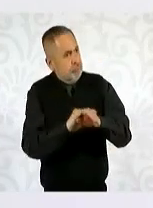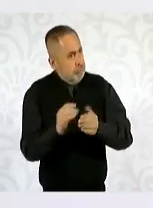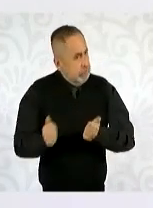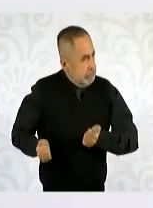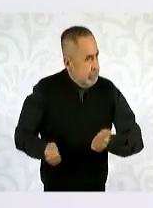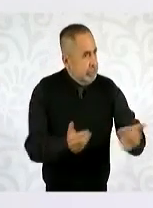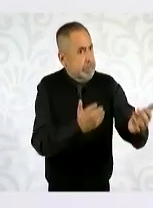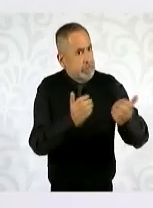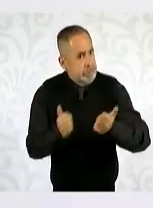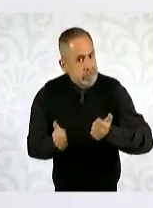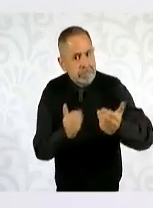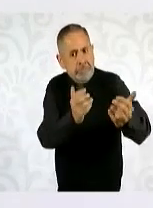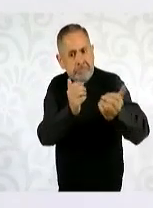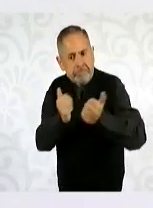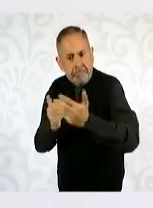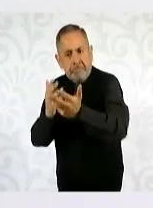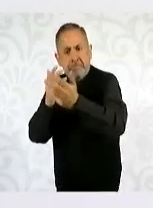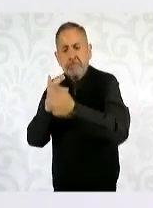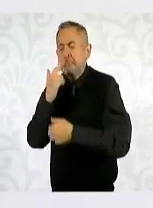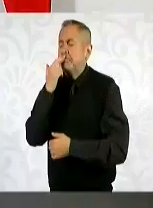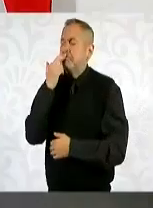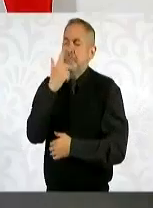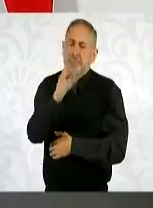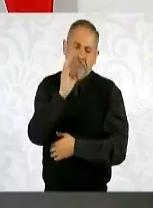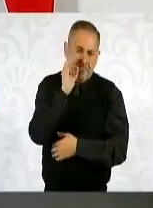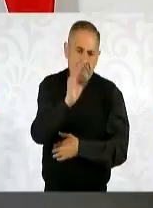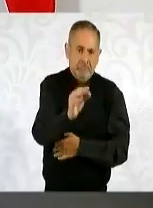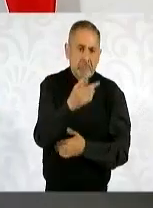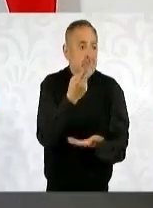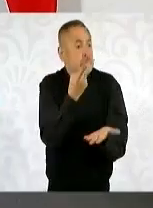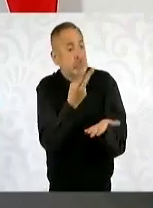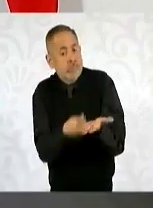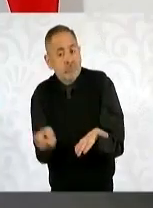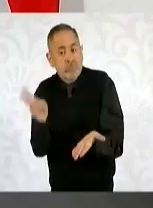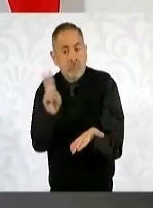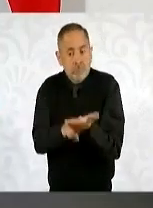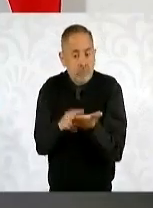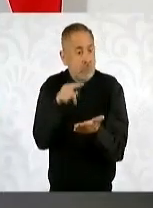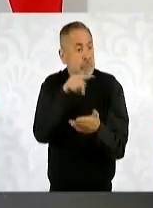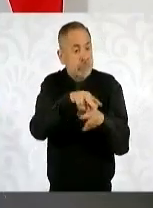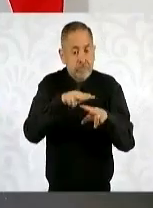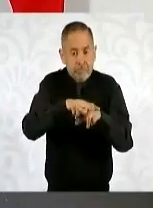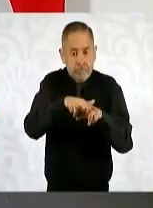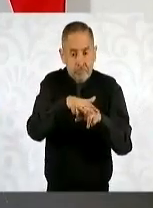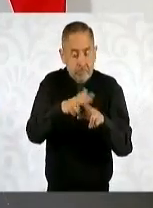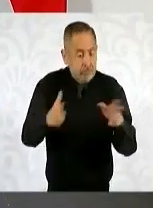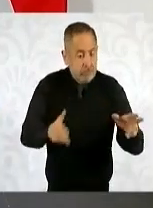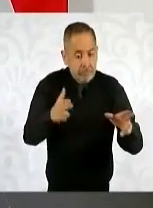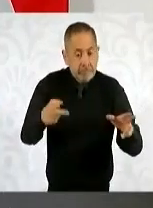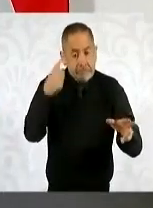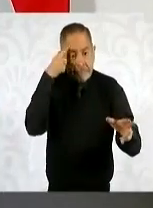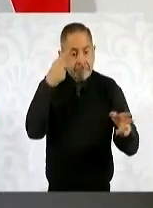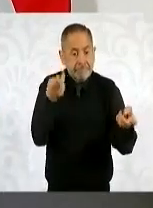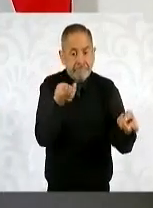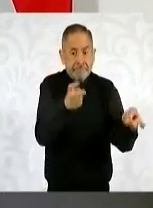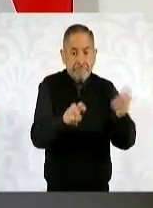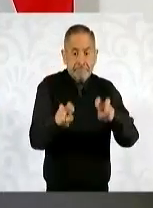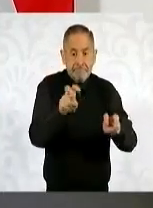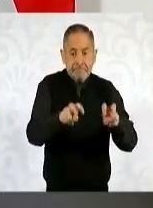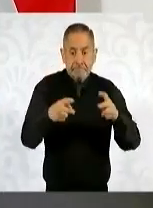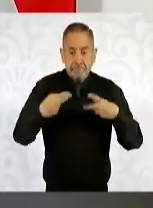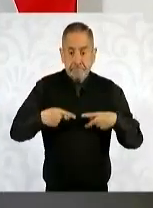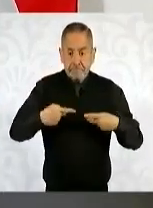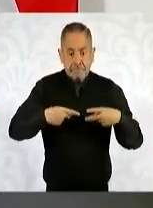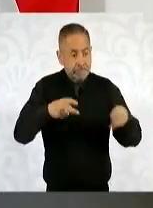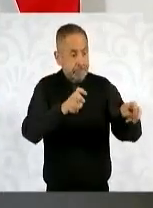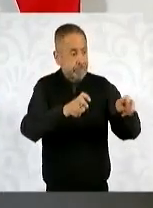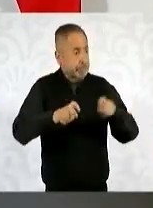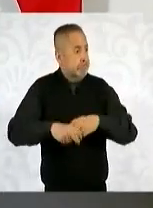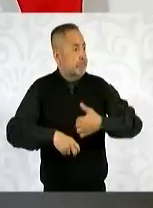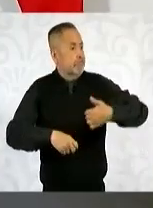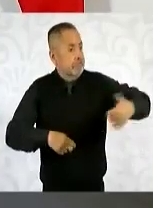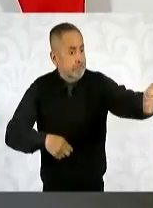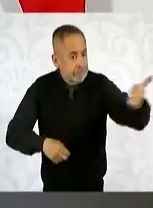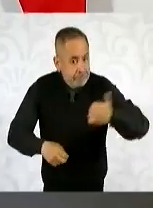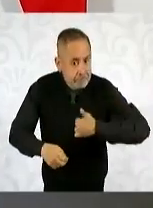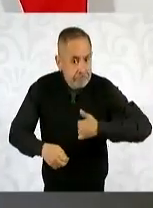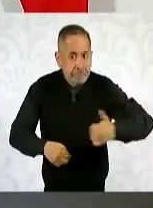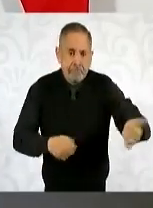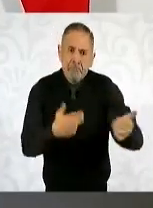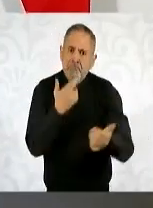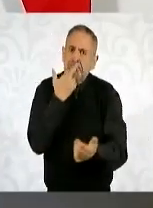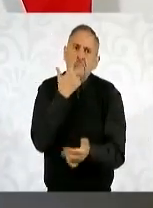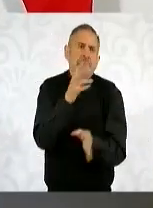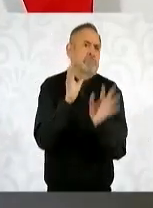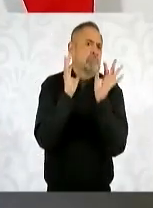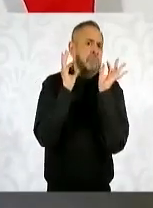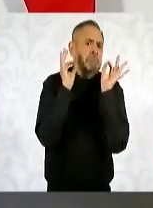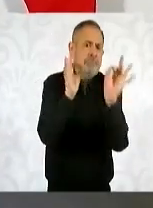tren y además el transporte de pasajeros, pues es transporte mucho más eficiente, ayuda a disminuir emisiones